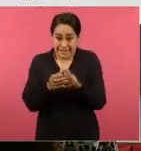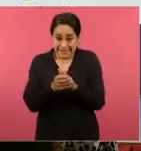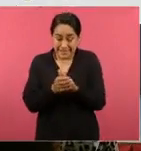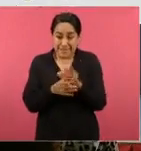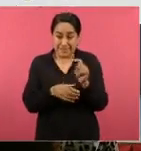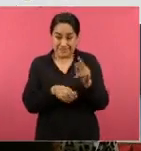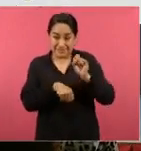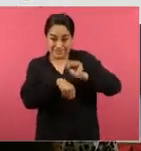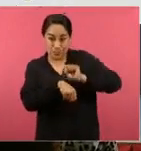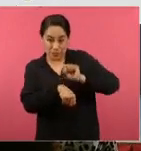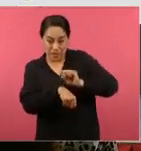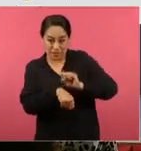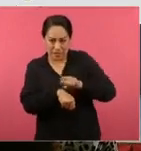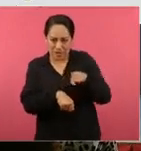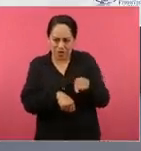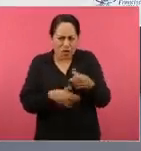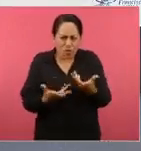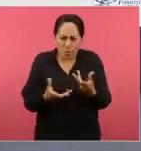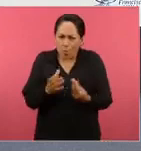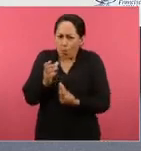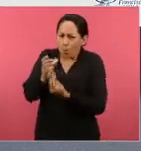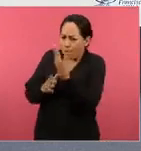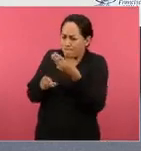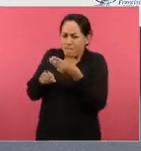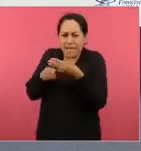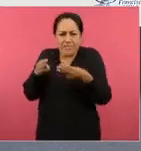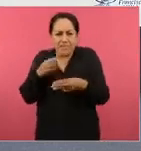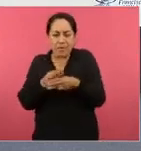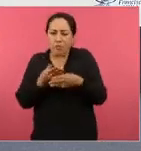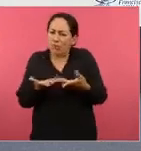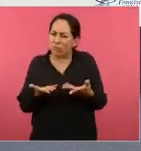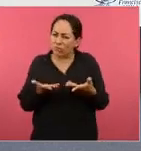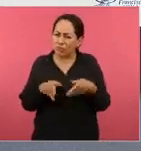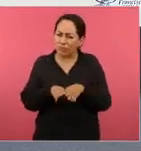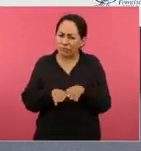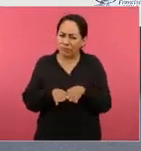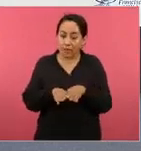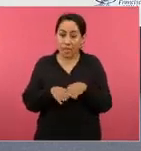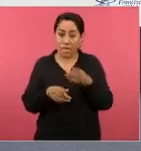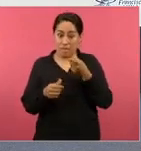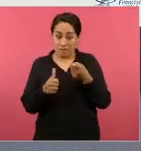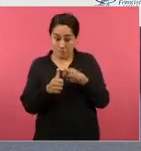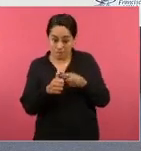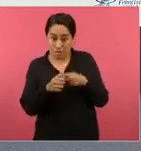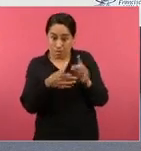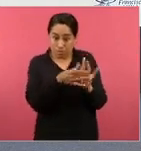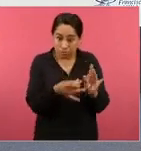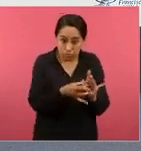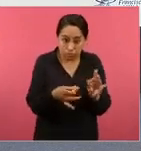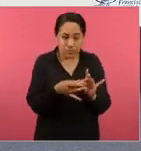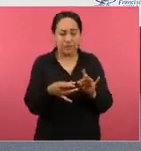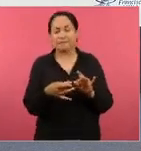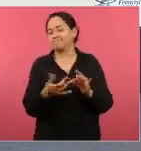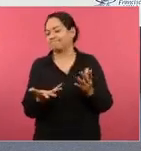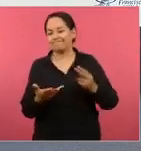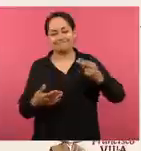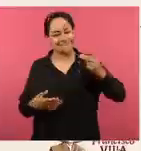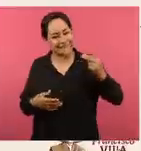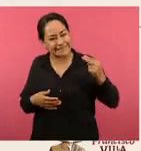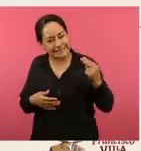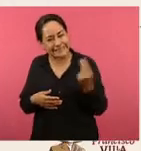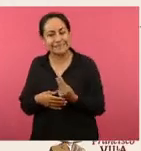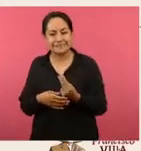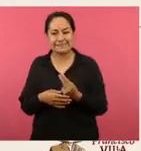estos nuevos materiales? Primero habría que decir que es muy necesario y que en este